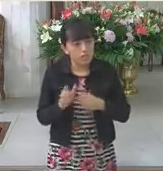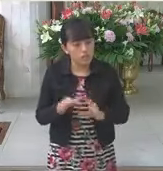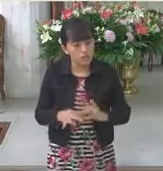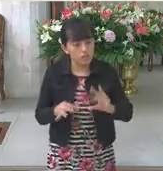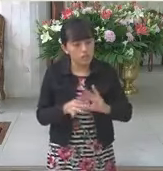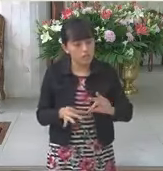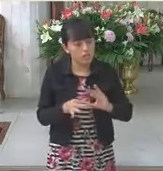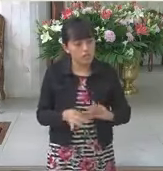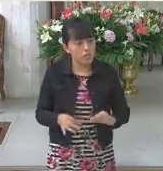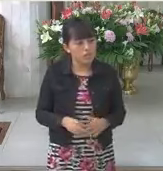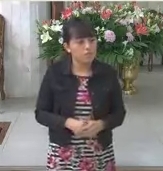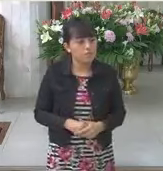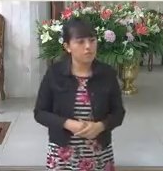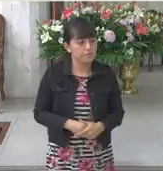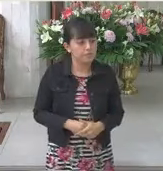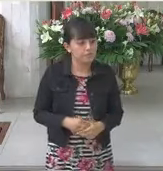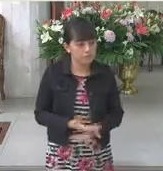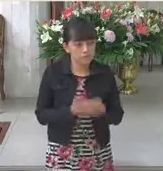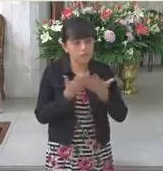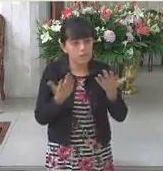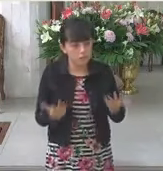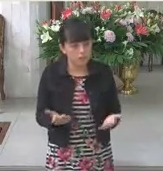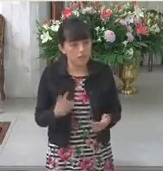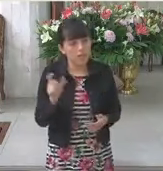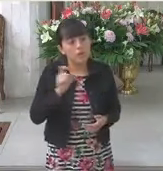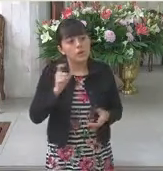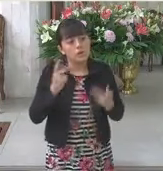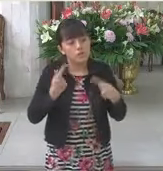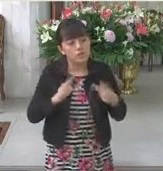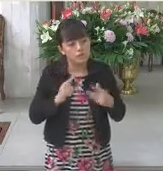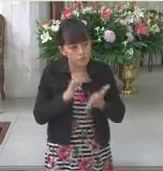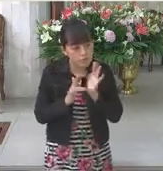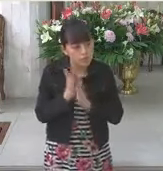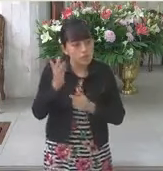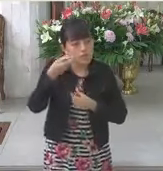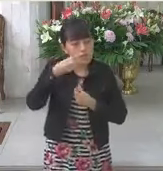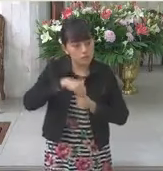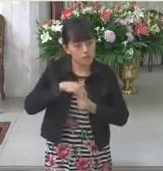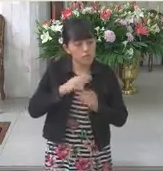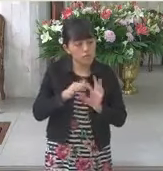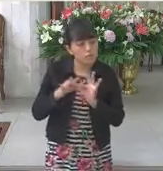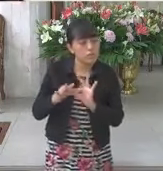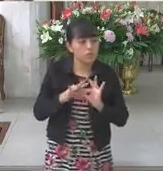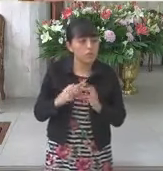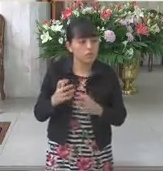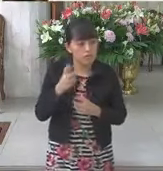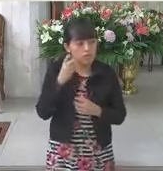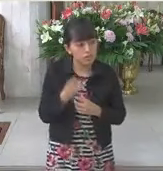cristianos no corris con ellos en el mismo desenfreno de disolución y os